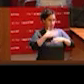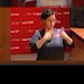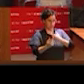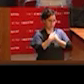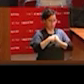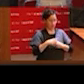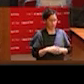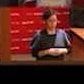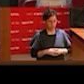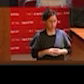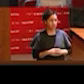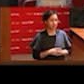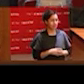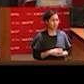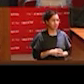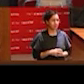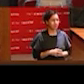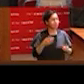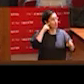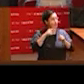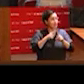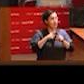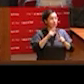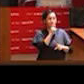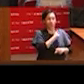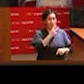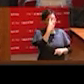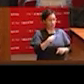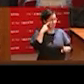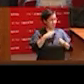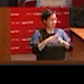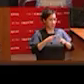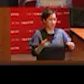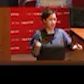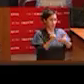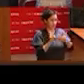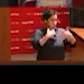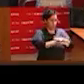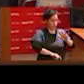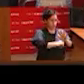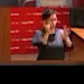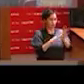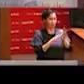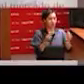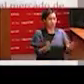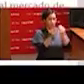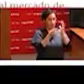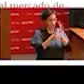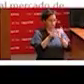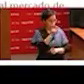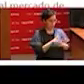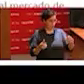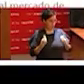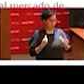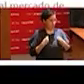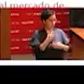el objetivo fundamental de la de la fundación 11 es la plena inclusión social y la mejora de la calidad de vida de las personas con capacidad